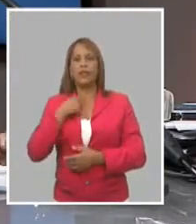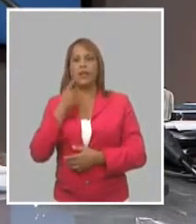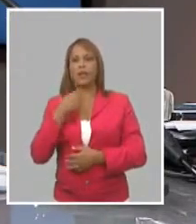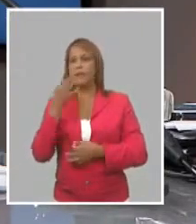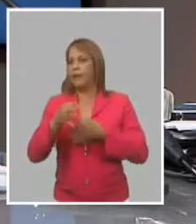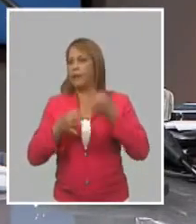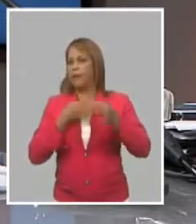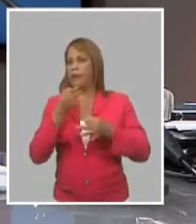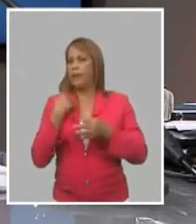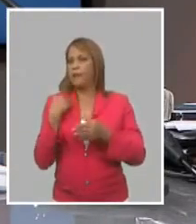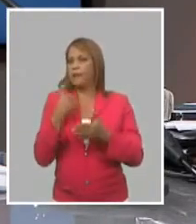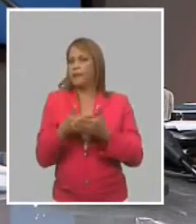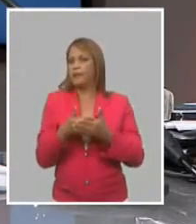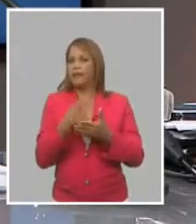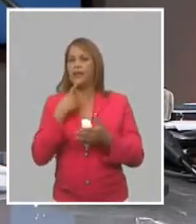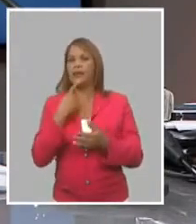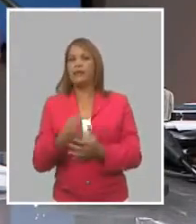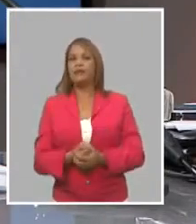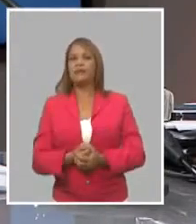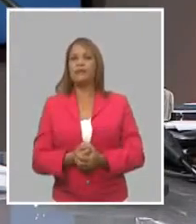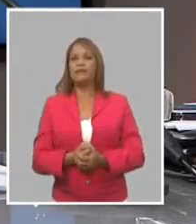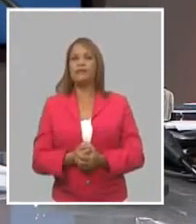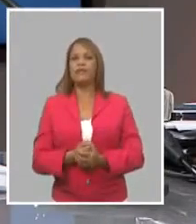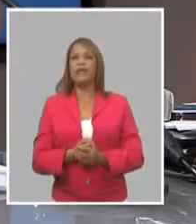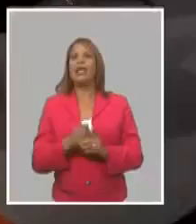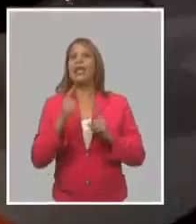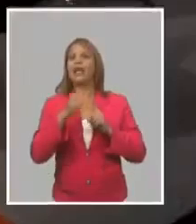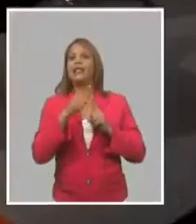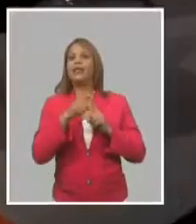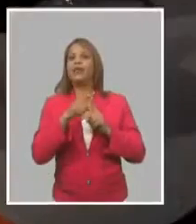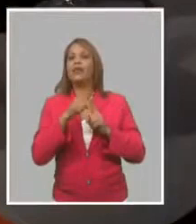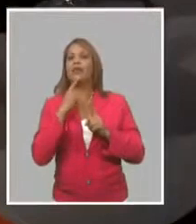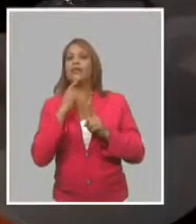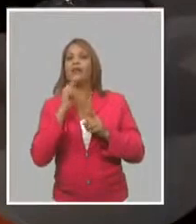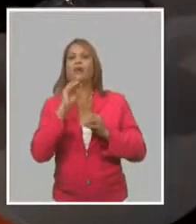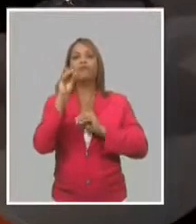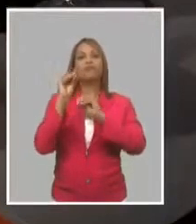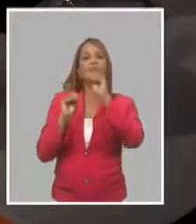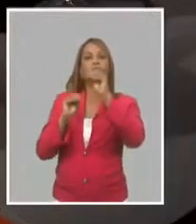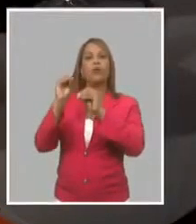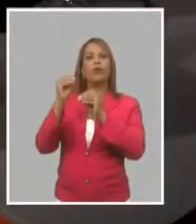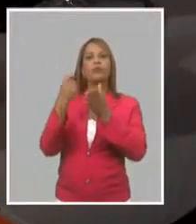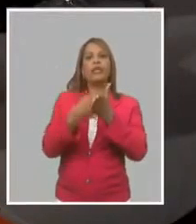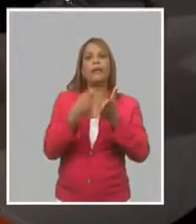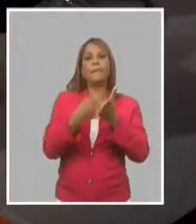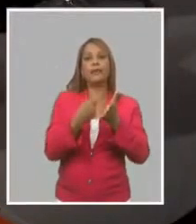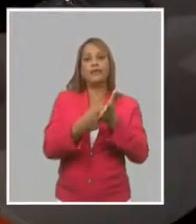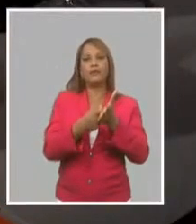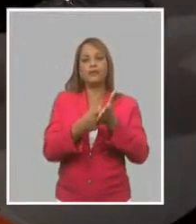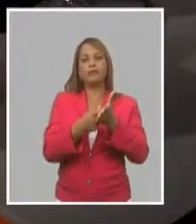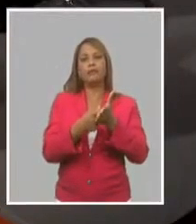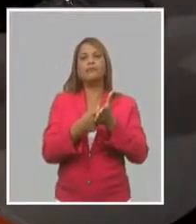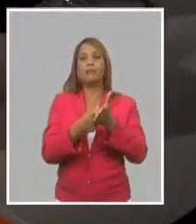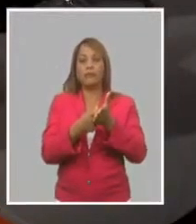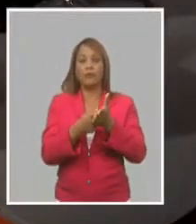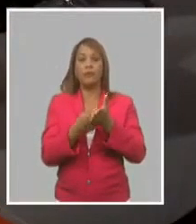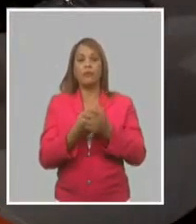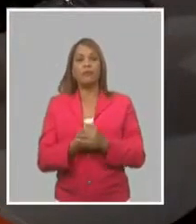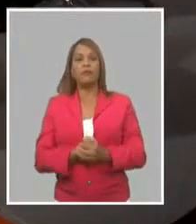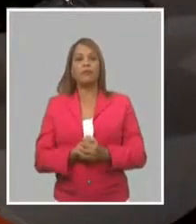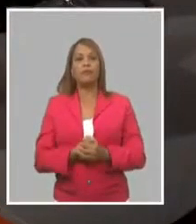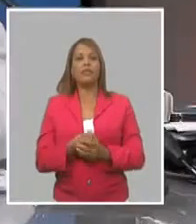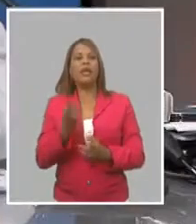al principio, que es la llamada teoría de corrección de precios relativos. Algo muy